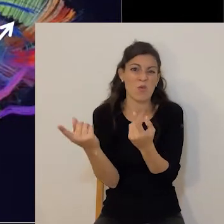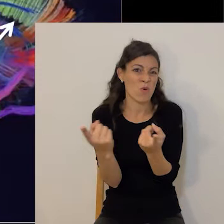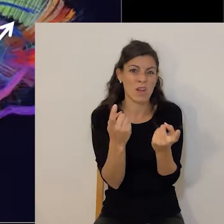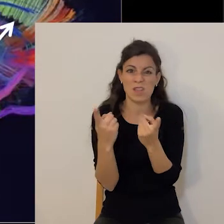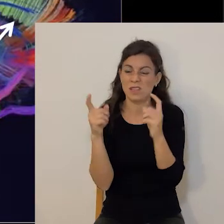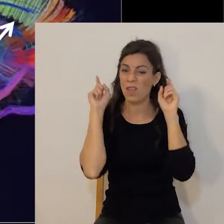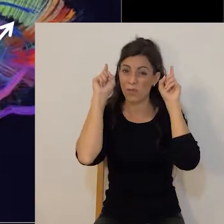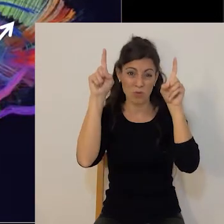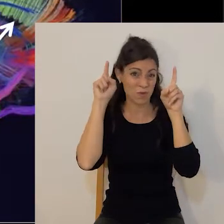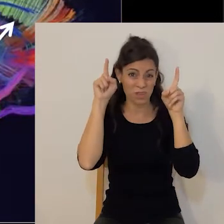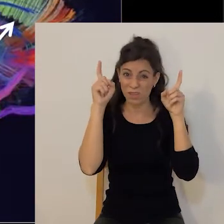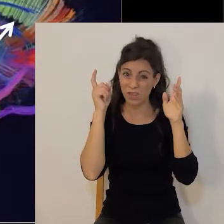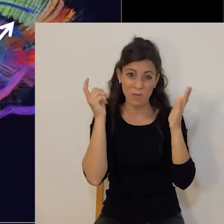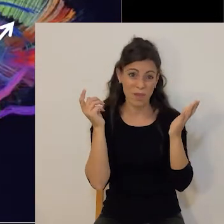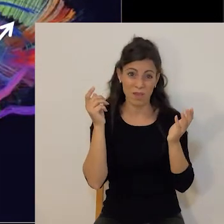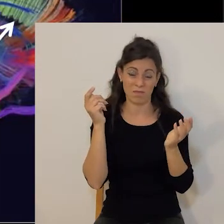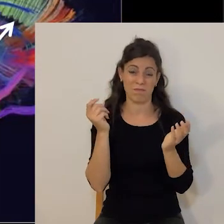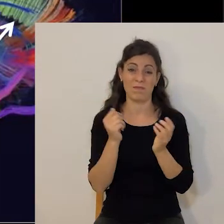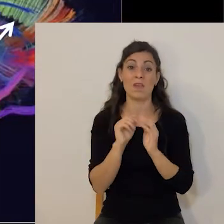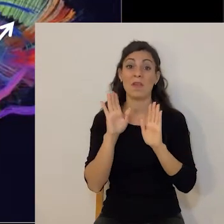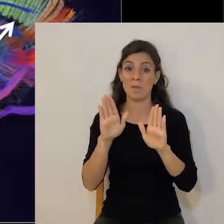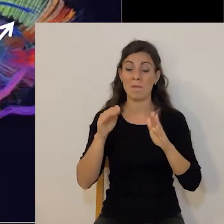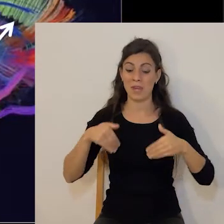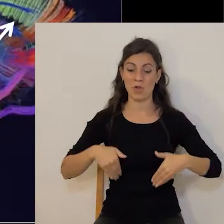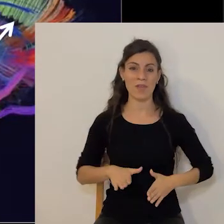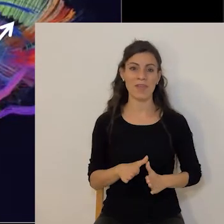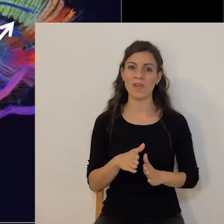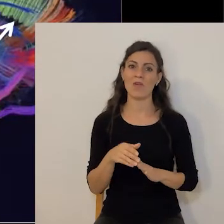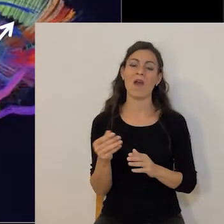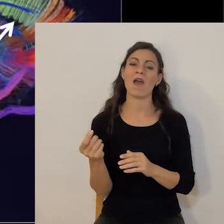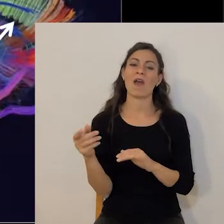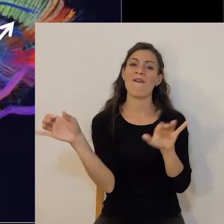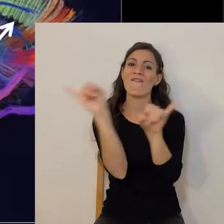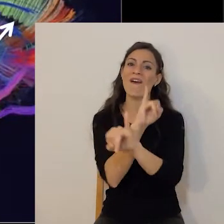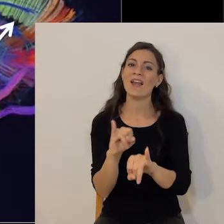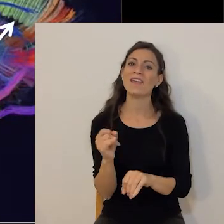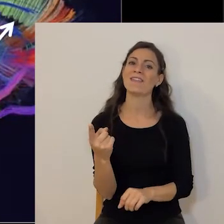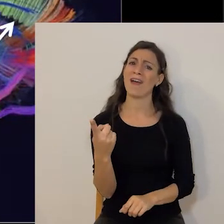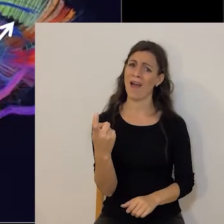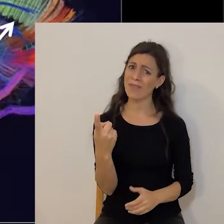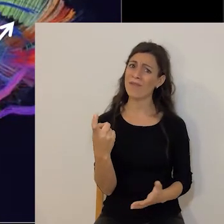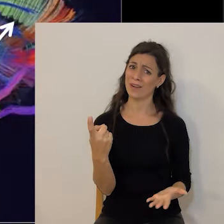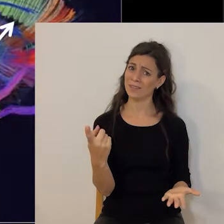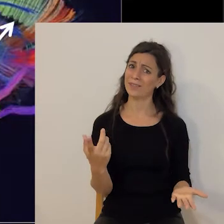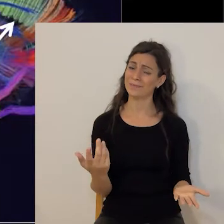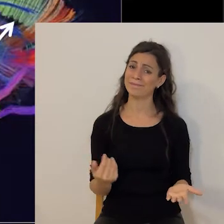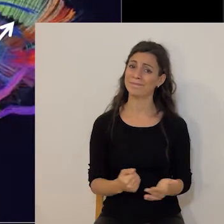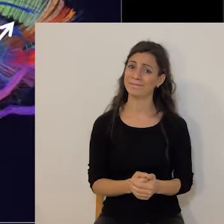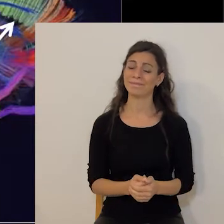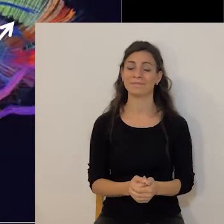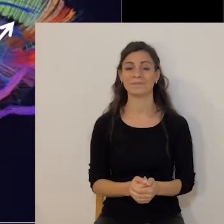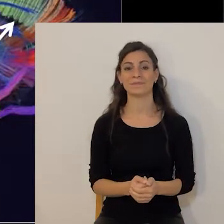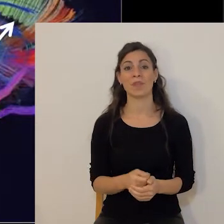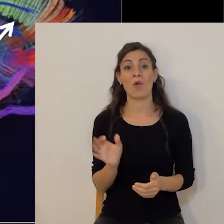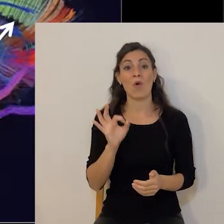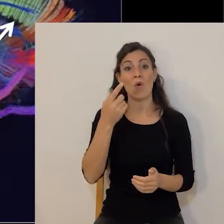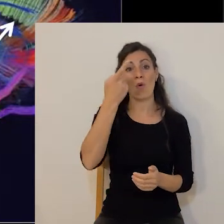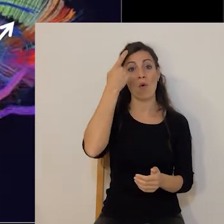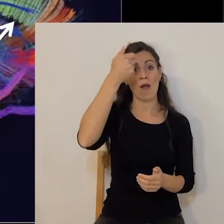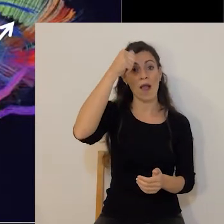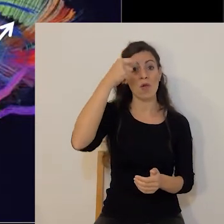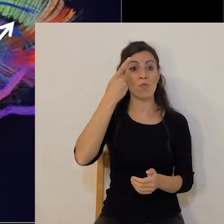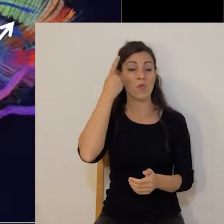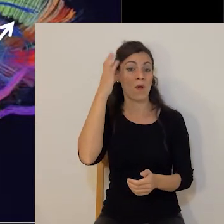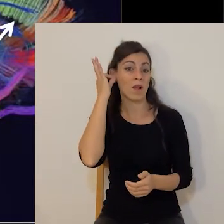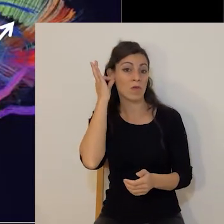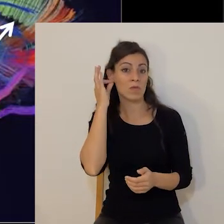necesidad educativa, pero vuestro hijo tiene que ser feliz o vuestro alumno o alumna tiene que generar un